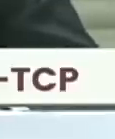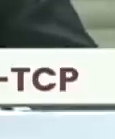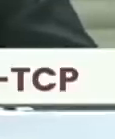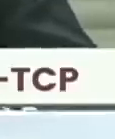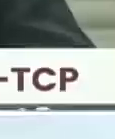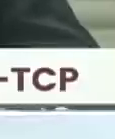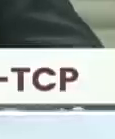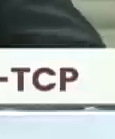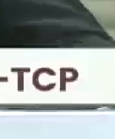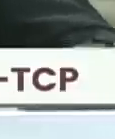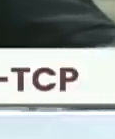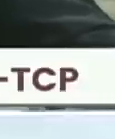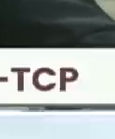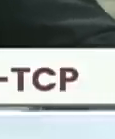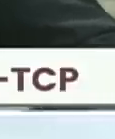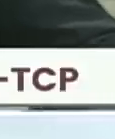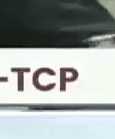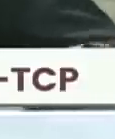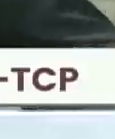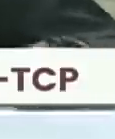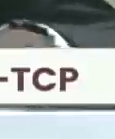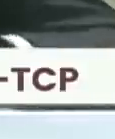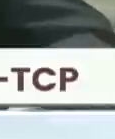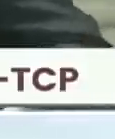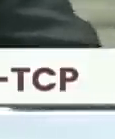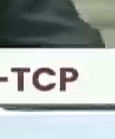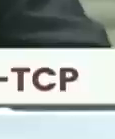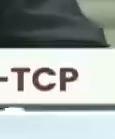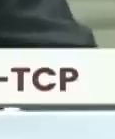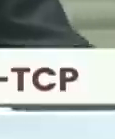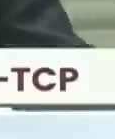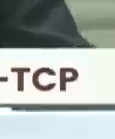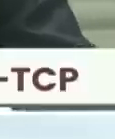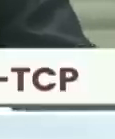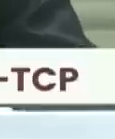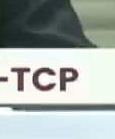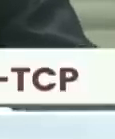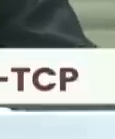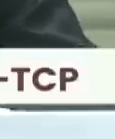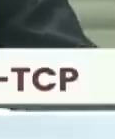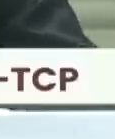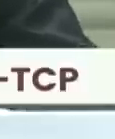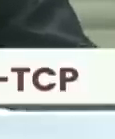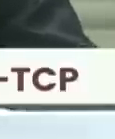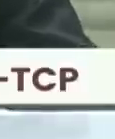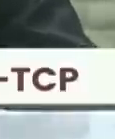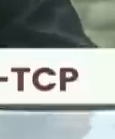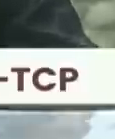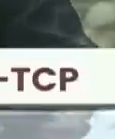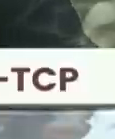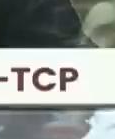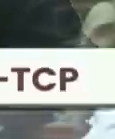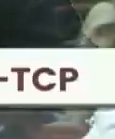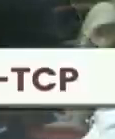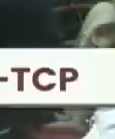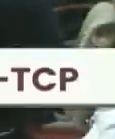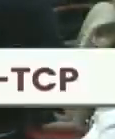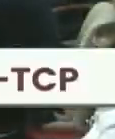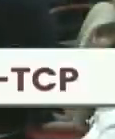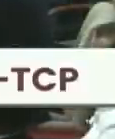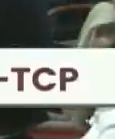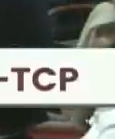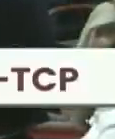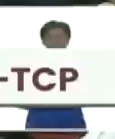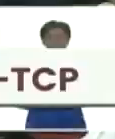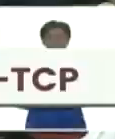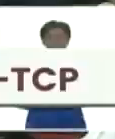comenzará la próxima temporada ciclónica en la región. En tal sentido, Antigua